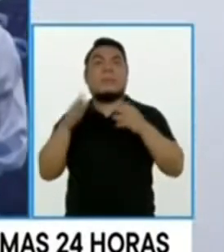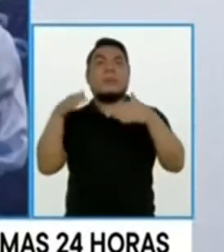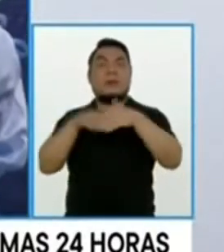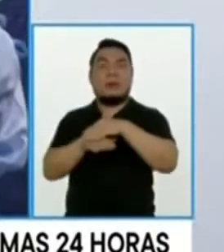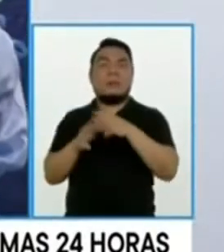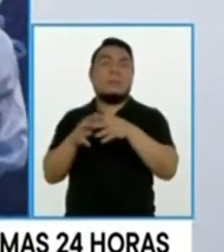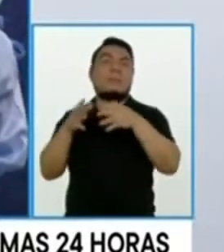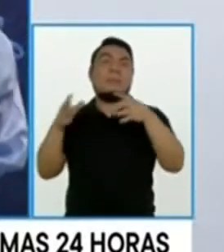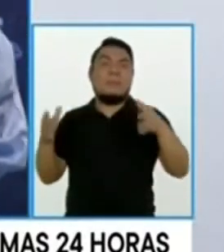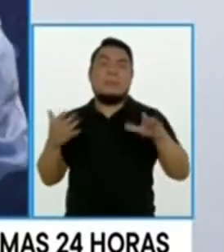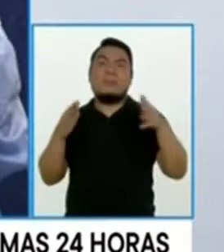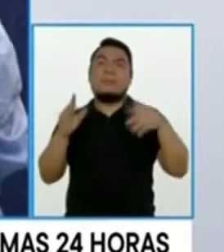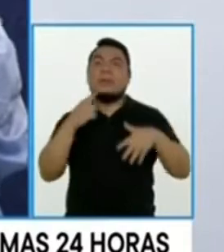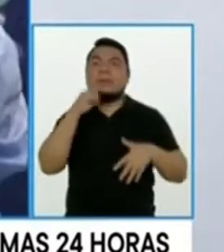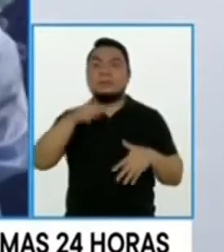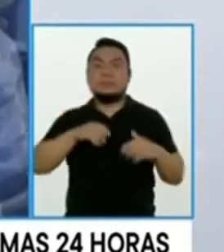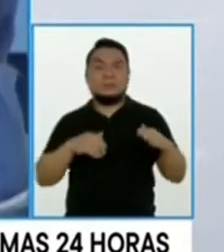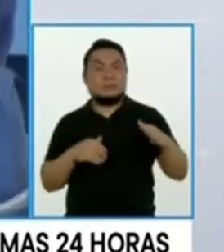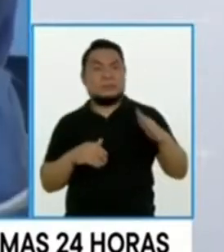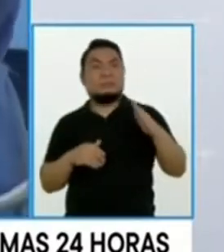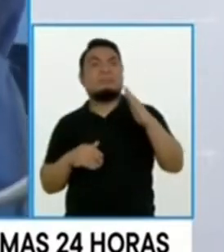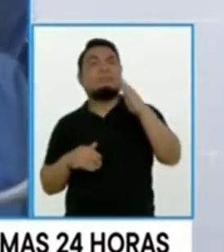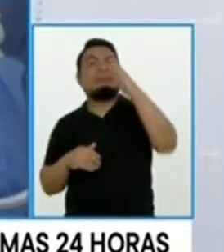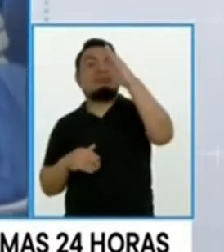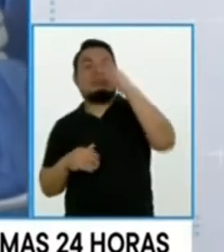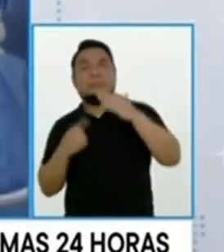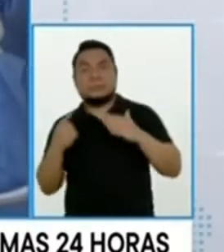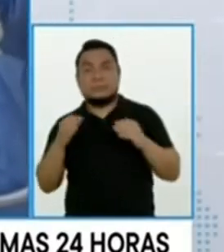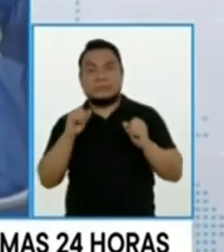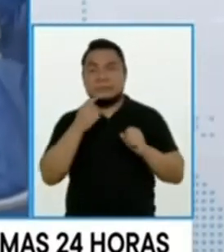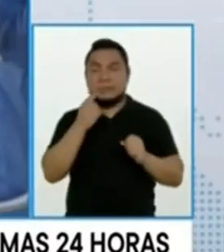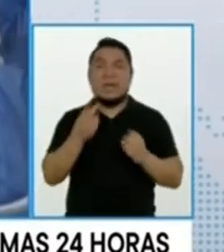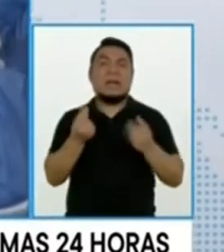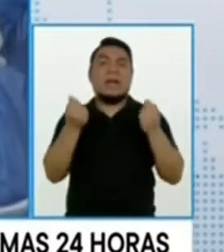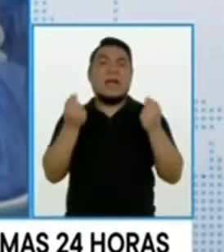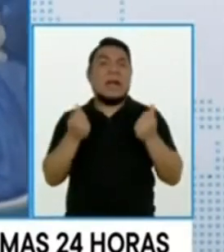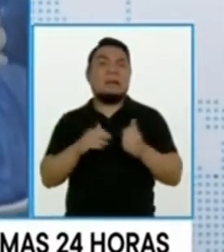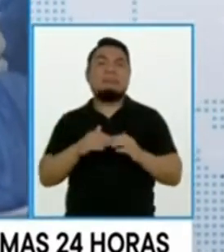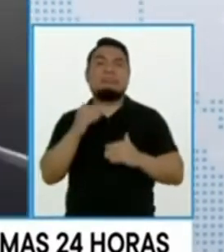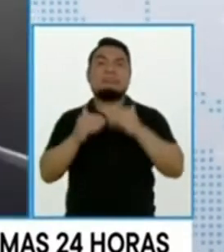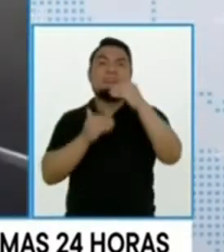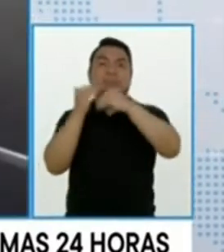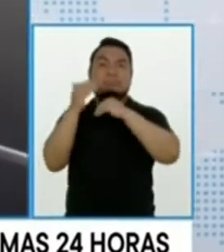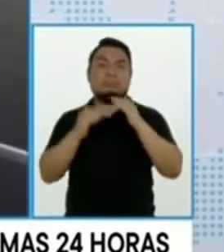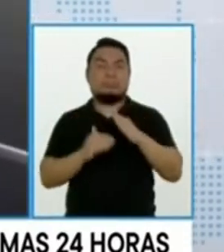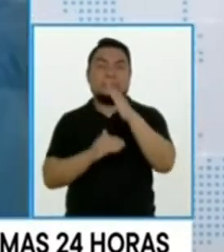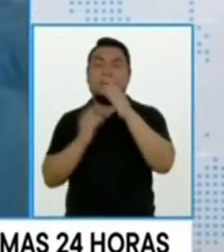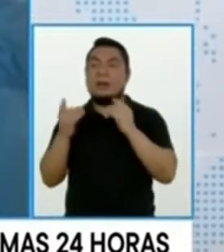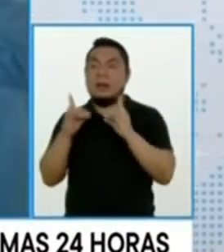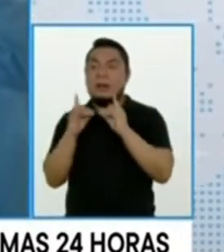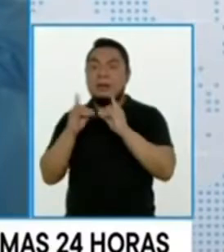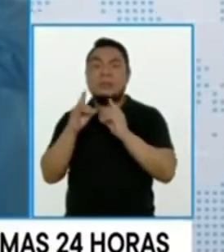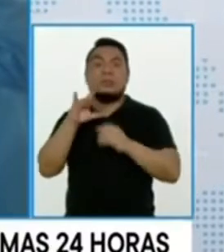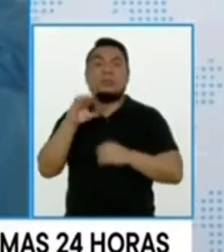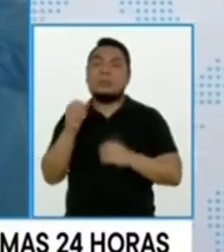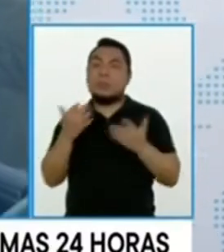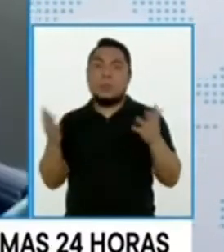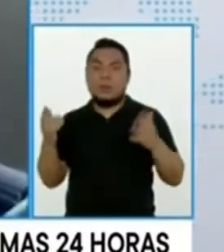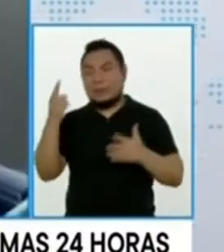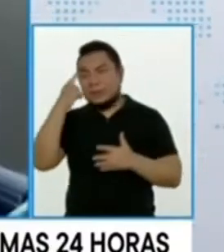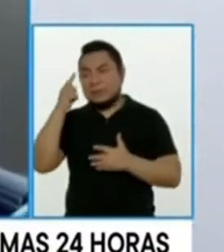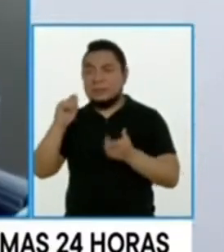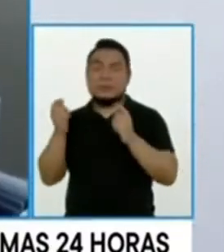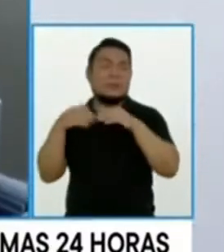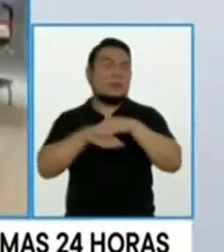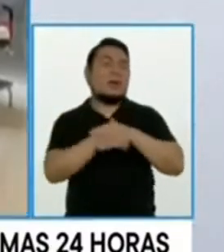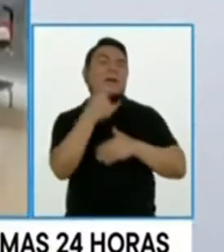también con una tendencia vertical. El incremento es muy rápido porque como ya no hay camas UCI, todos se están volcando a las camas